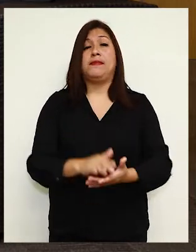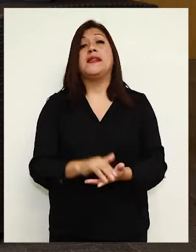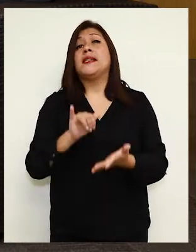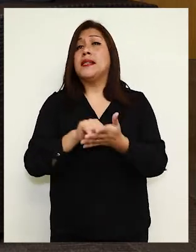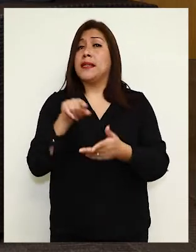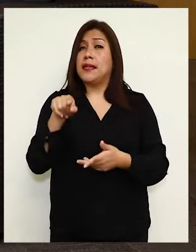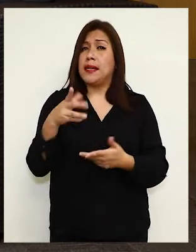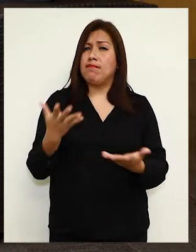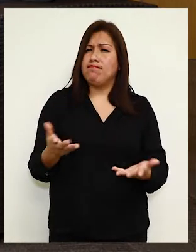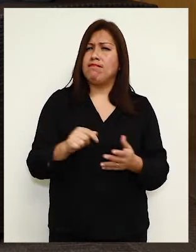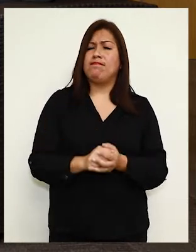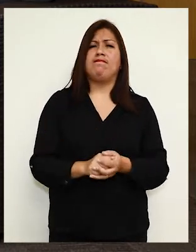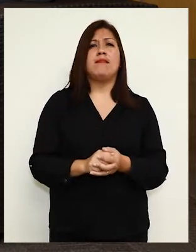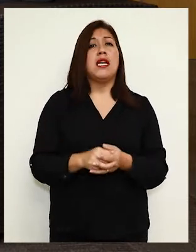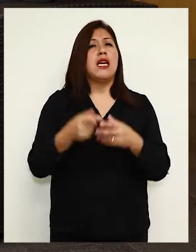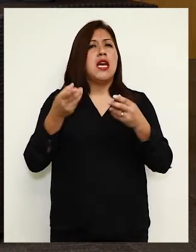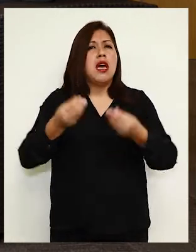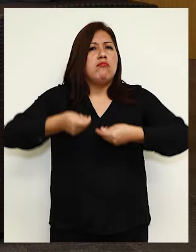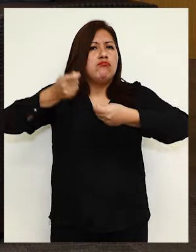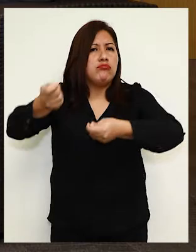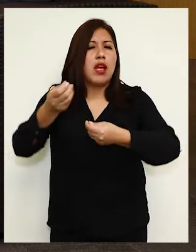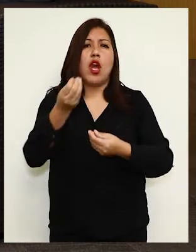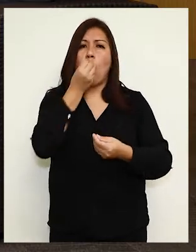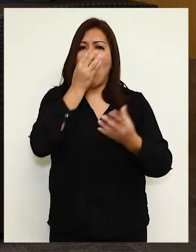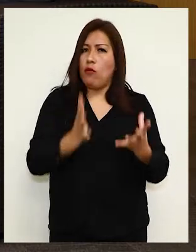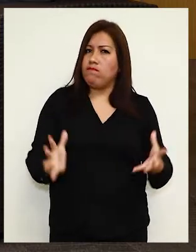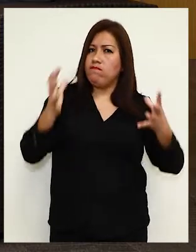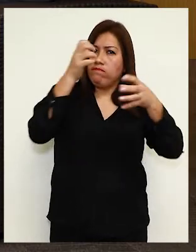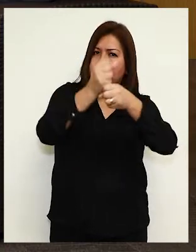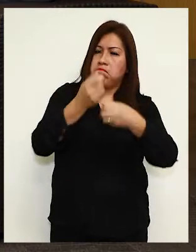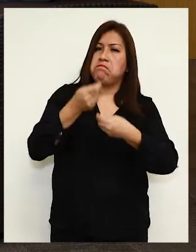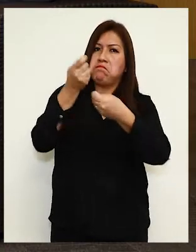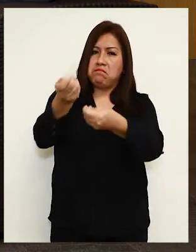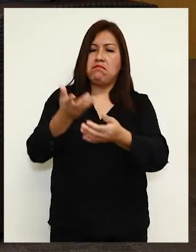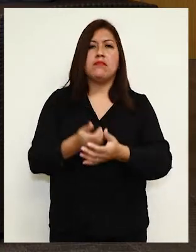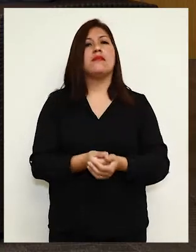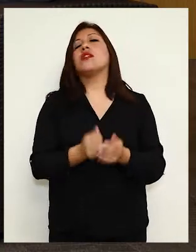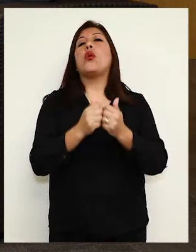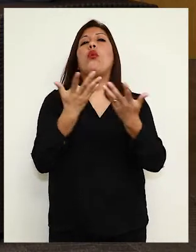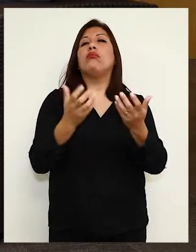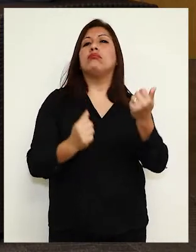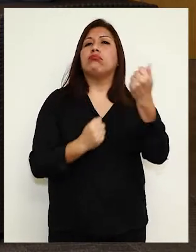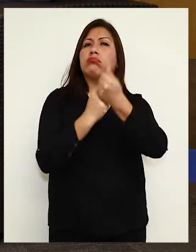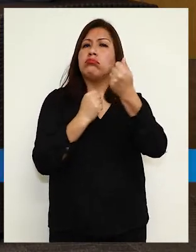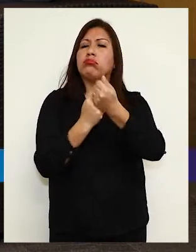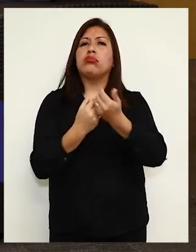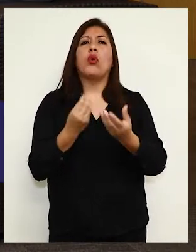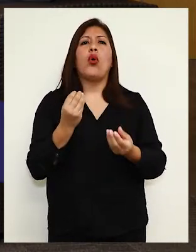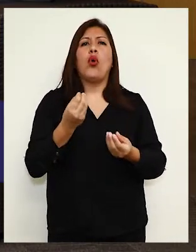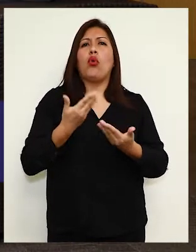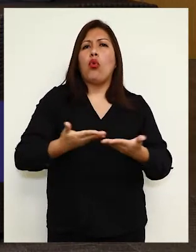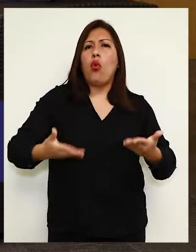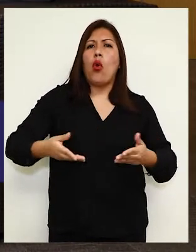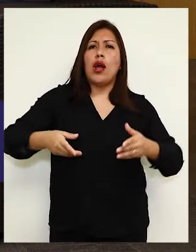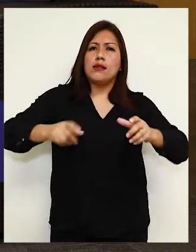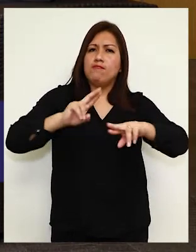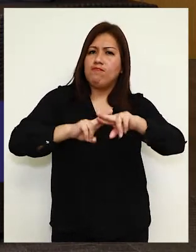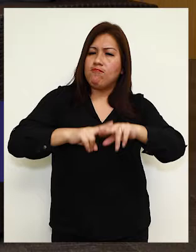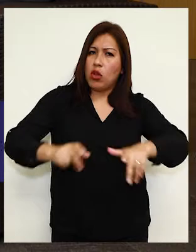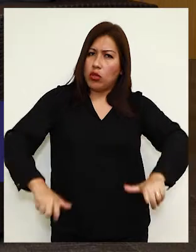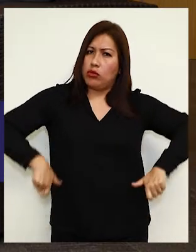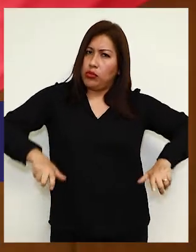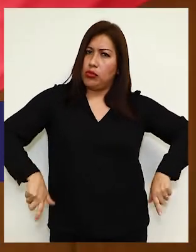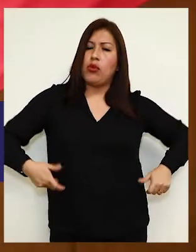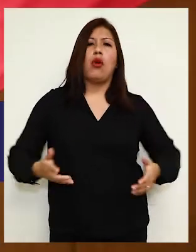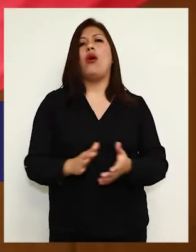Eso se materializaba con la entrega de víveres, canastas de víveres, con ayudas biomecánicas como sillas de